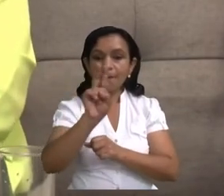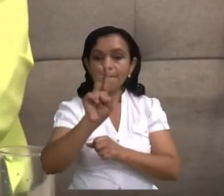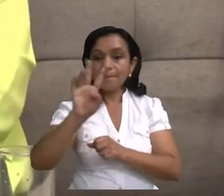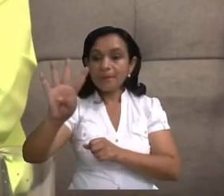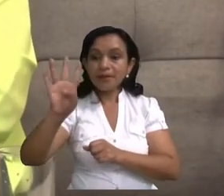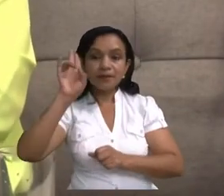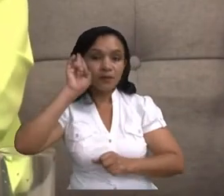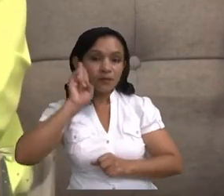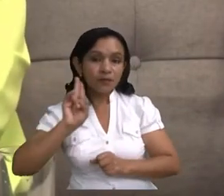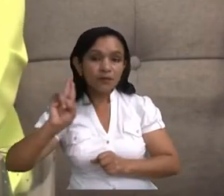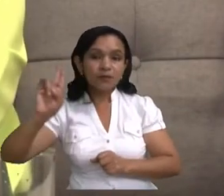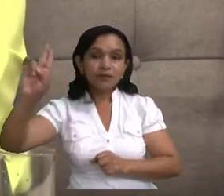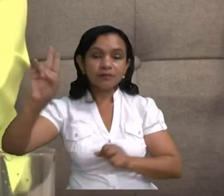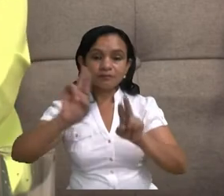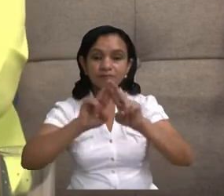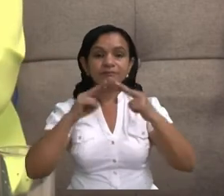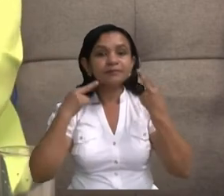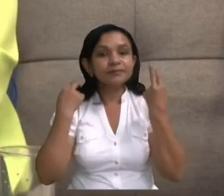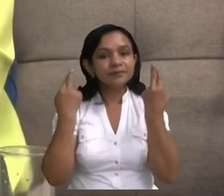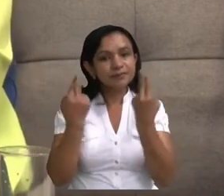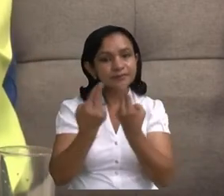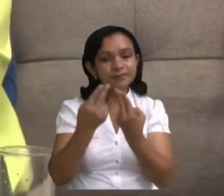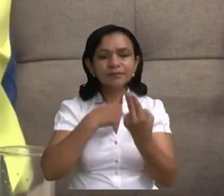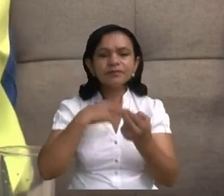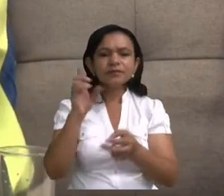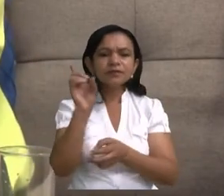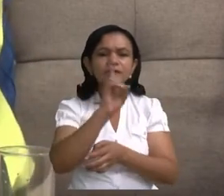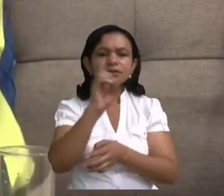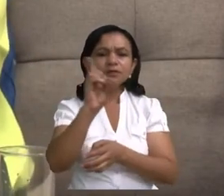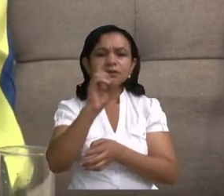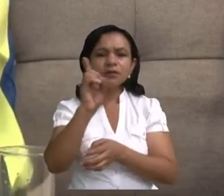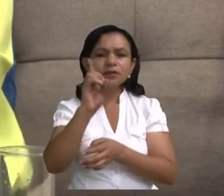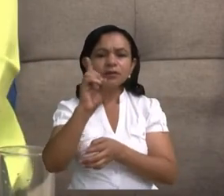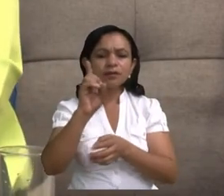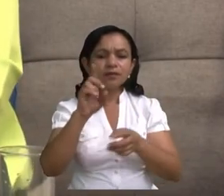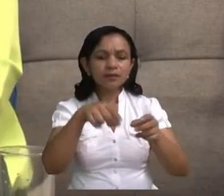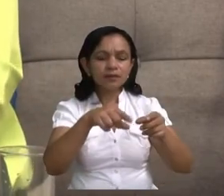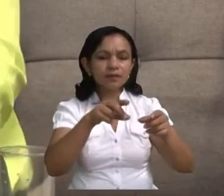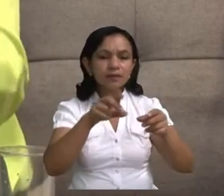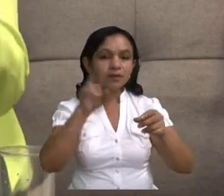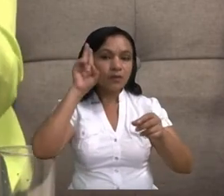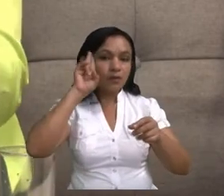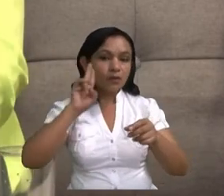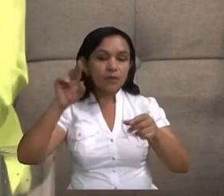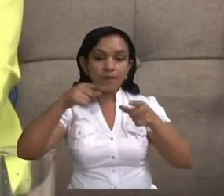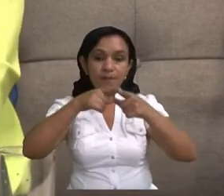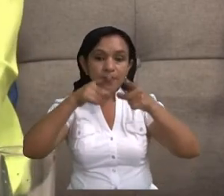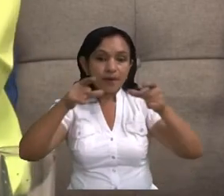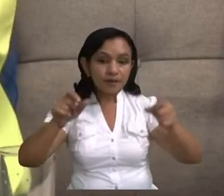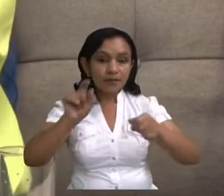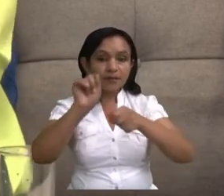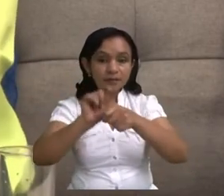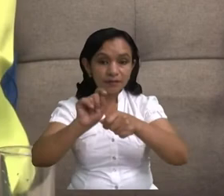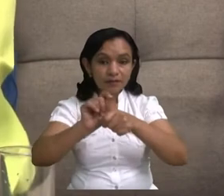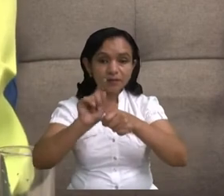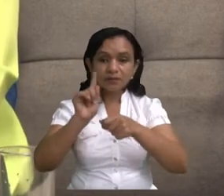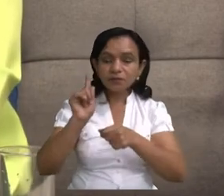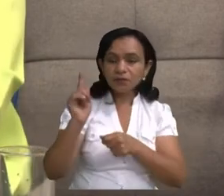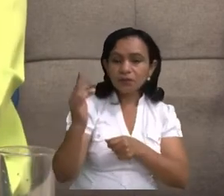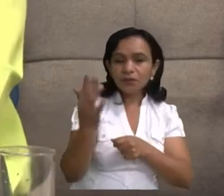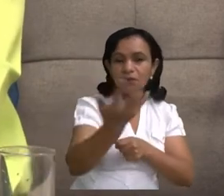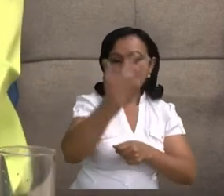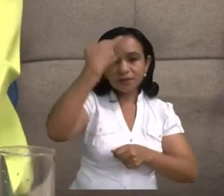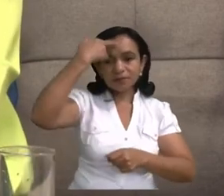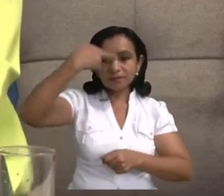universidades. Este encuentro va a ser en la UNAM Managua, y ahí pues acuden todos los que están de